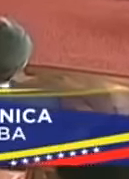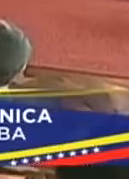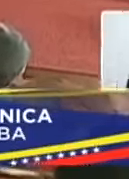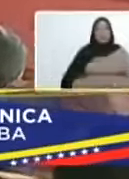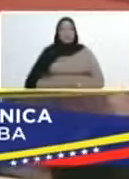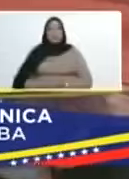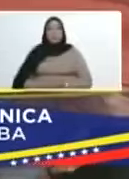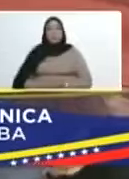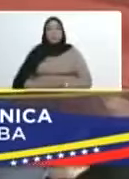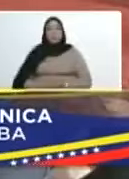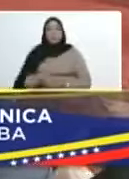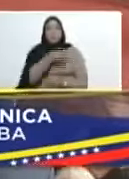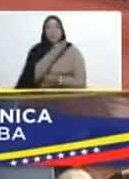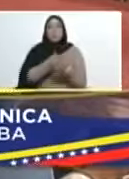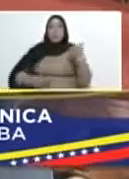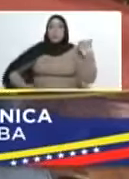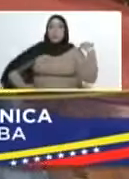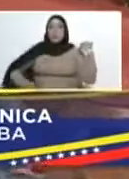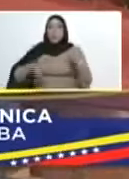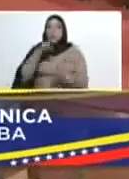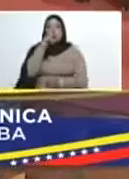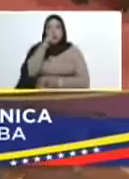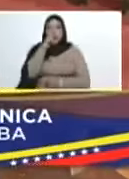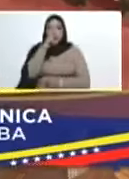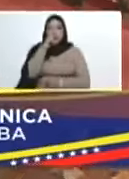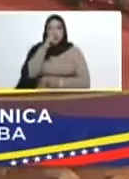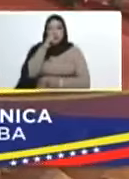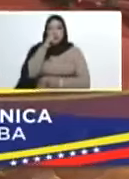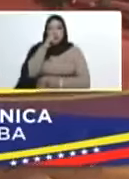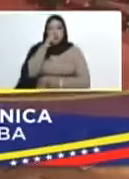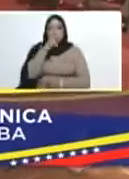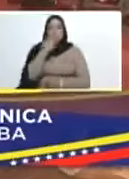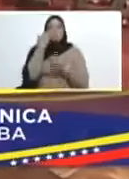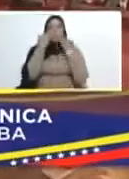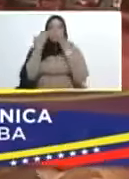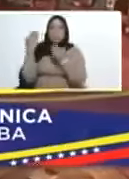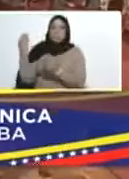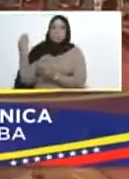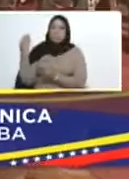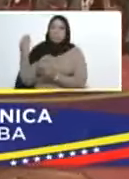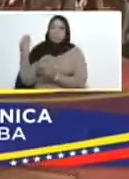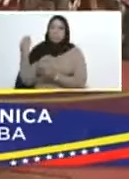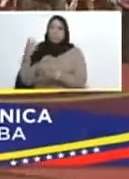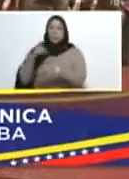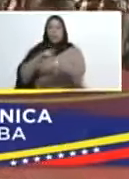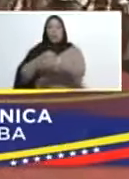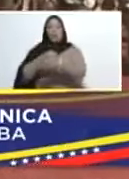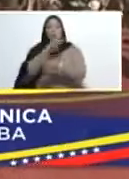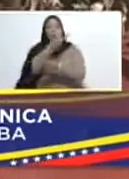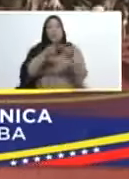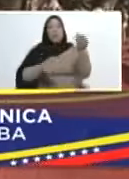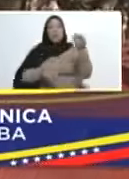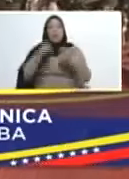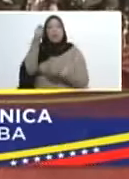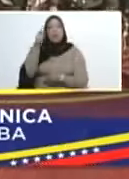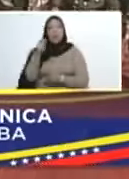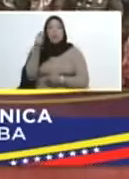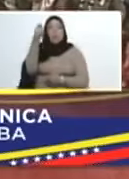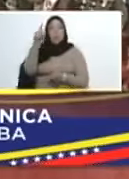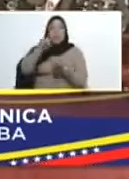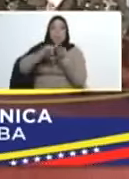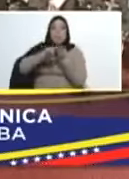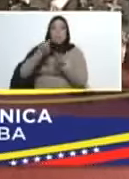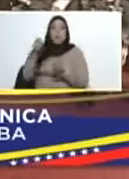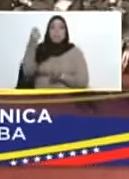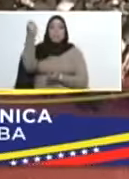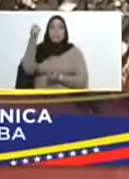de la República Bolivariana de Venezuela, Nicolás Maduro Moros, doctora y diputada Cilia Flores,